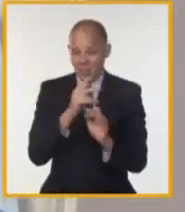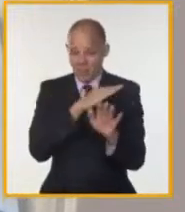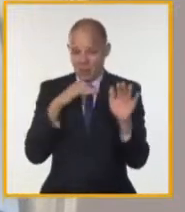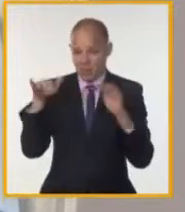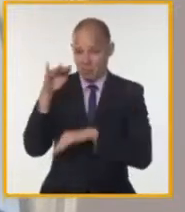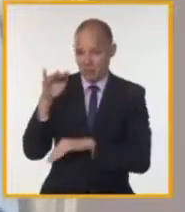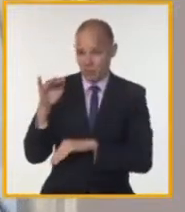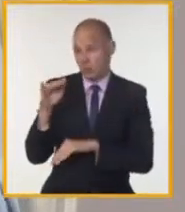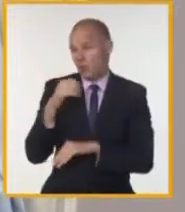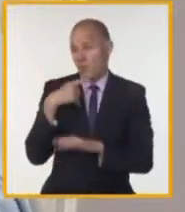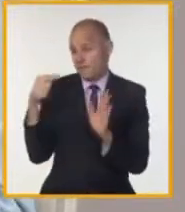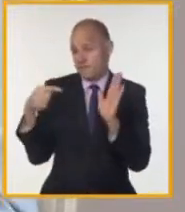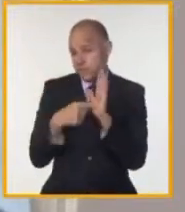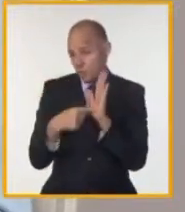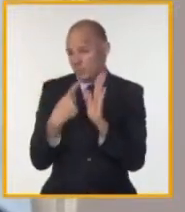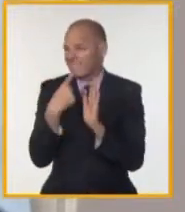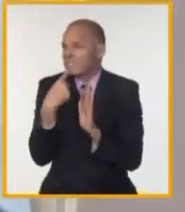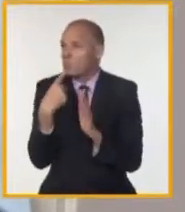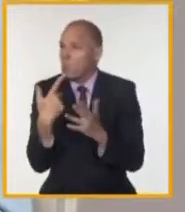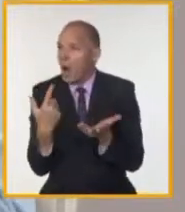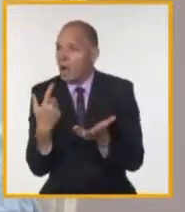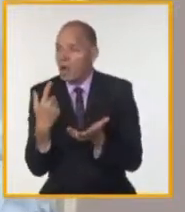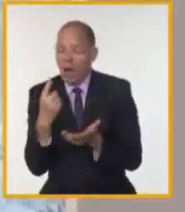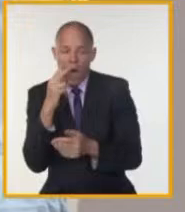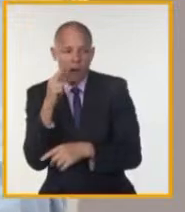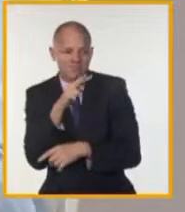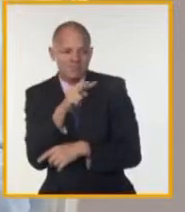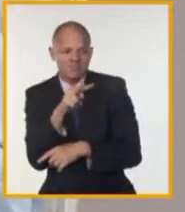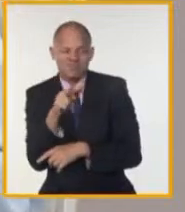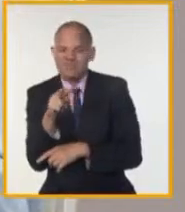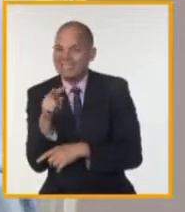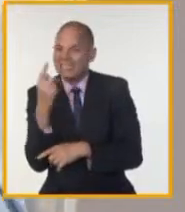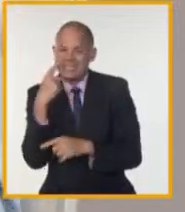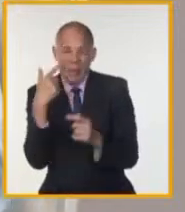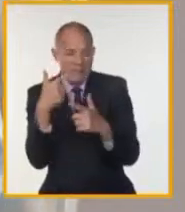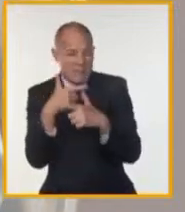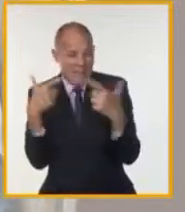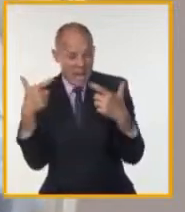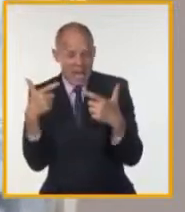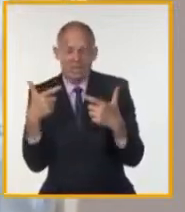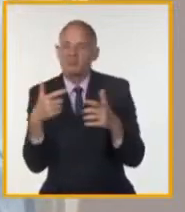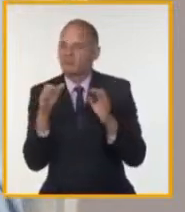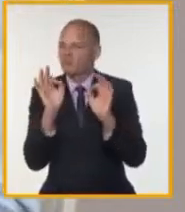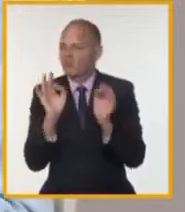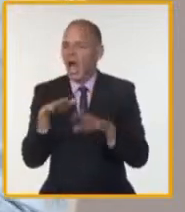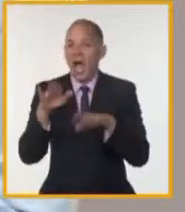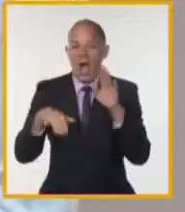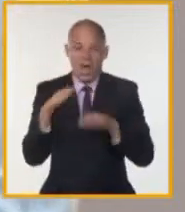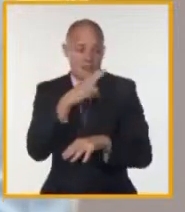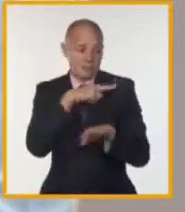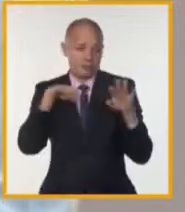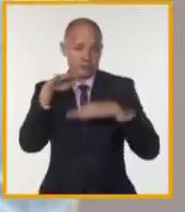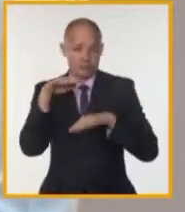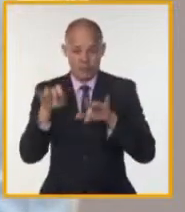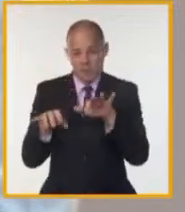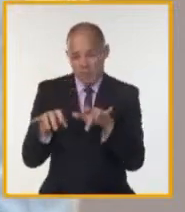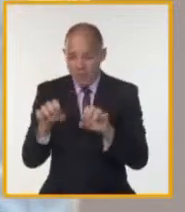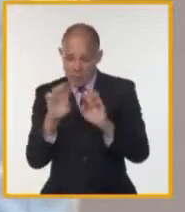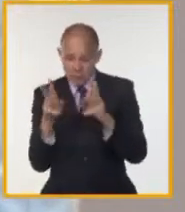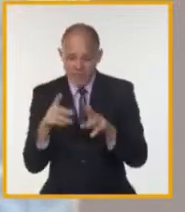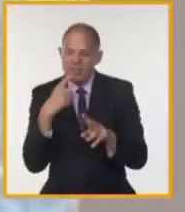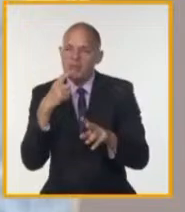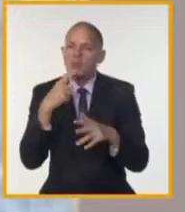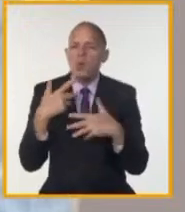una de las mayores insatisfacciones, ¿no?, que hay dentro de las publicaciones del propio ministro cuando hace alguna publicación relacionada con la transportación de pasajeros